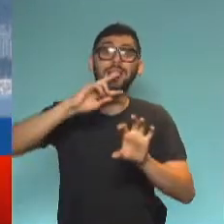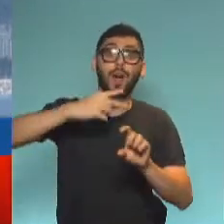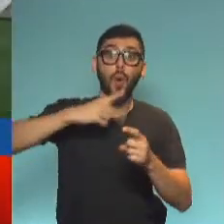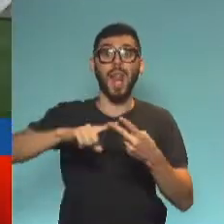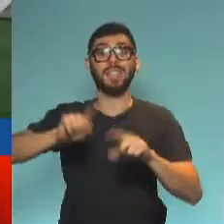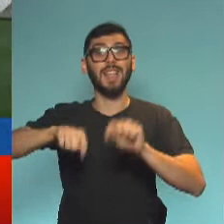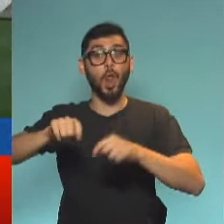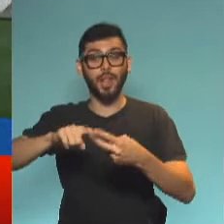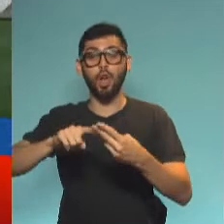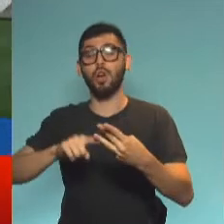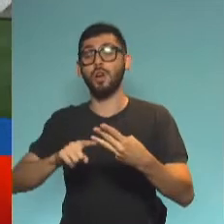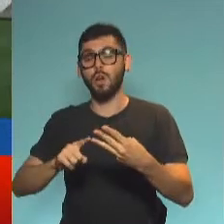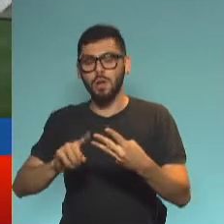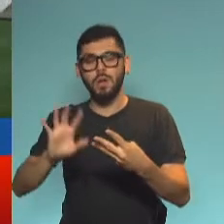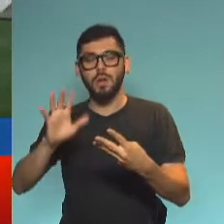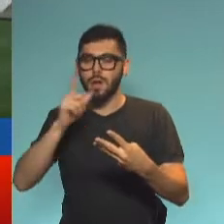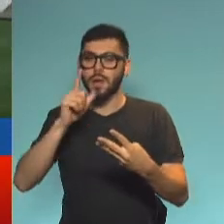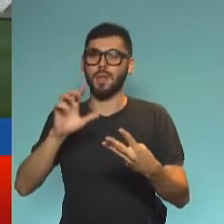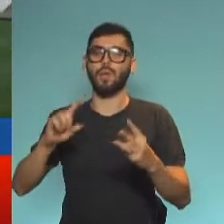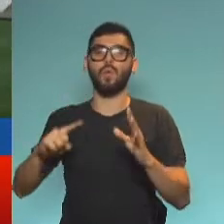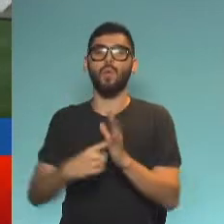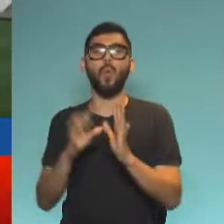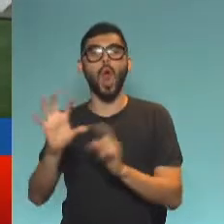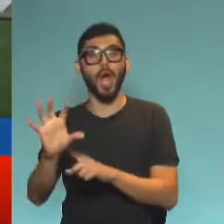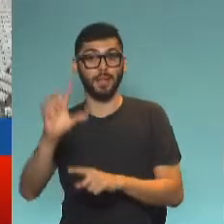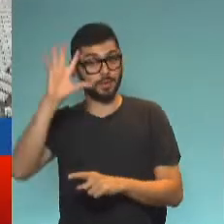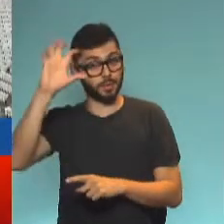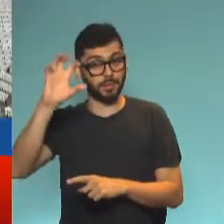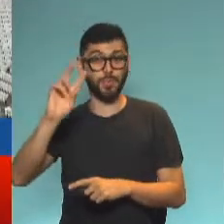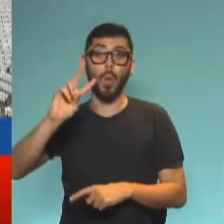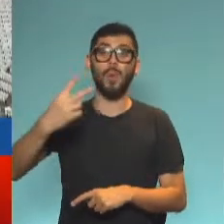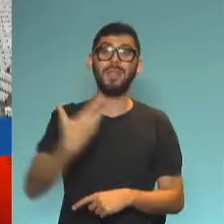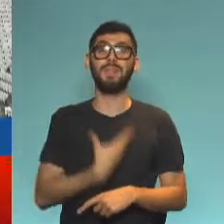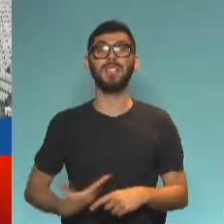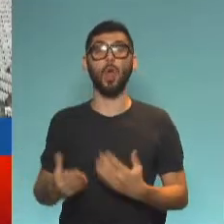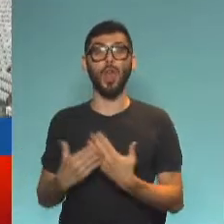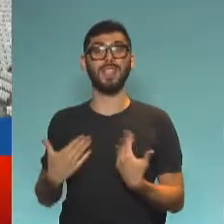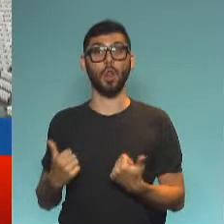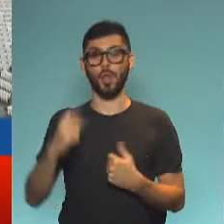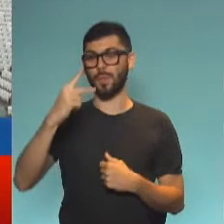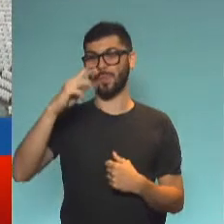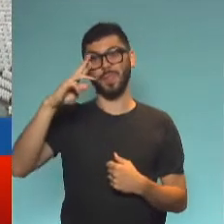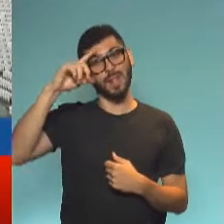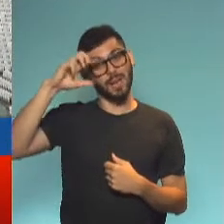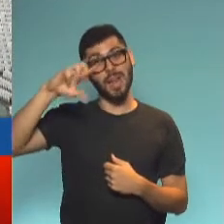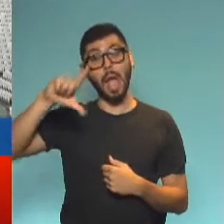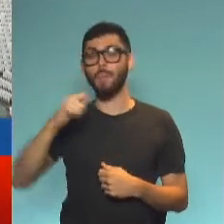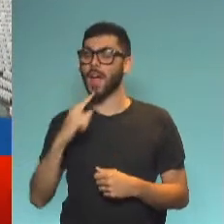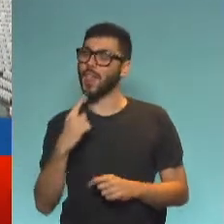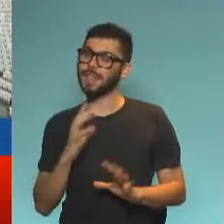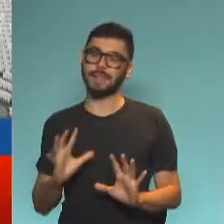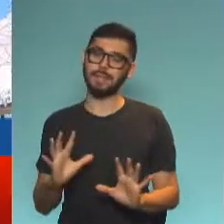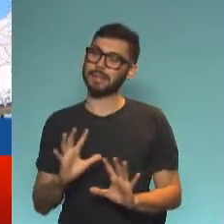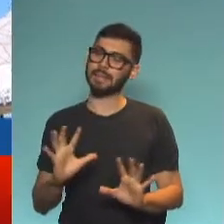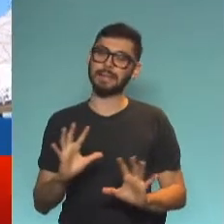Estero. Ya había un acercamiento con el gobierno de la provincia de Buenos Aires. Recordemos que el viceministro de Salud, Nicolás Kreplak, había marcado algunas diferencias diciendo, bueno, no estamos